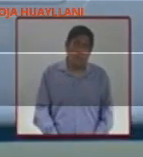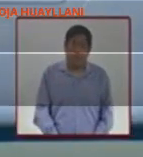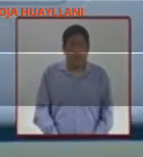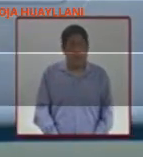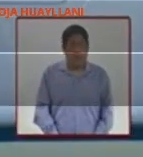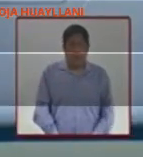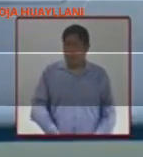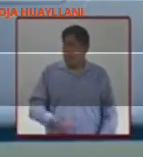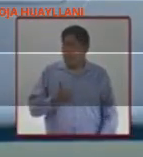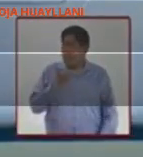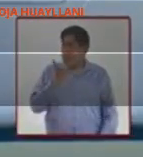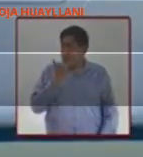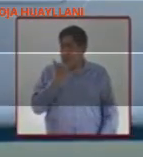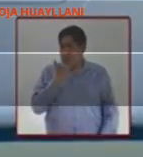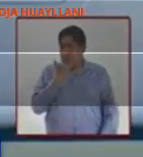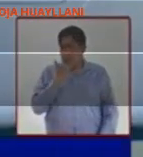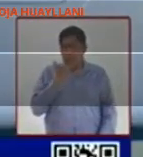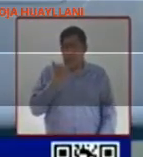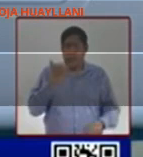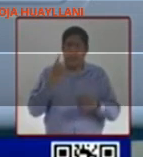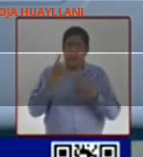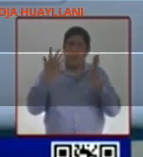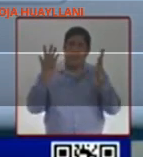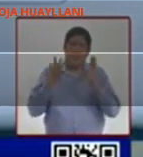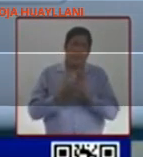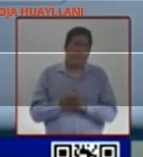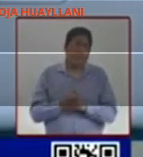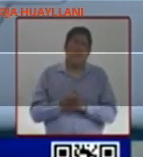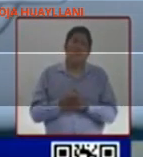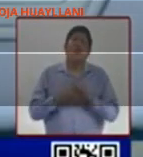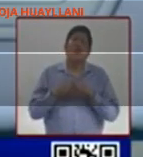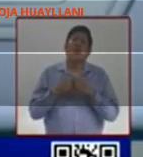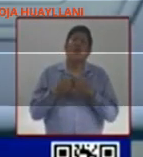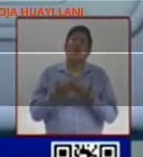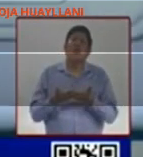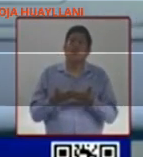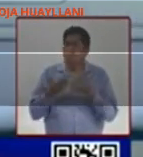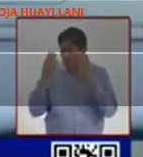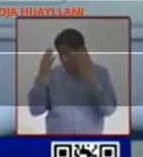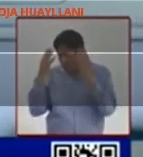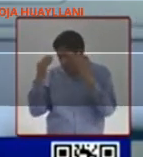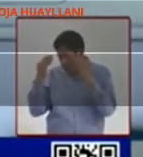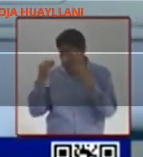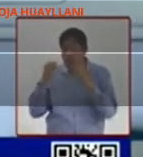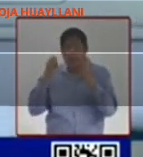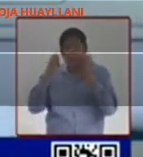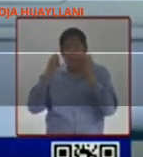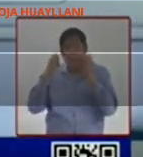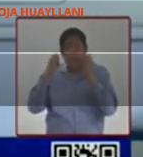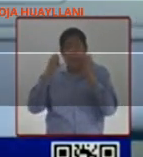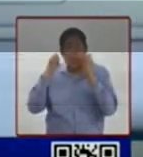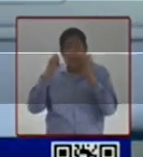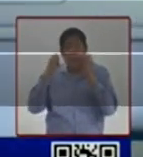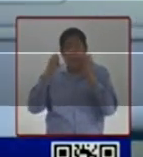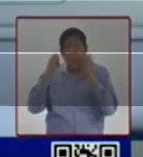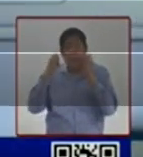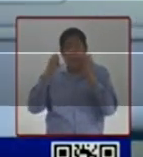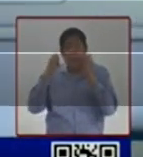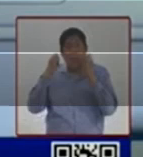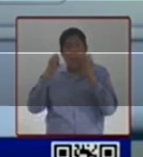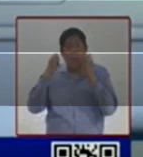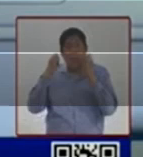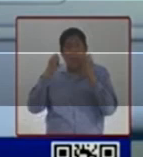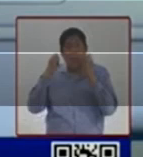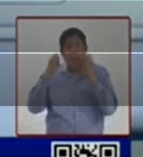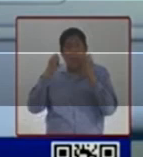Nos lleva a preguntarnos, ¿están enseñando en los colegios educación sexual? ¿Cómo están enseñando educación? No es la manera de